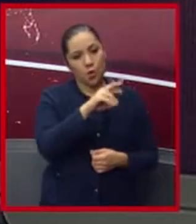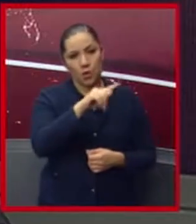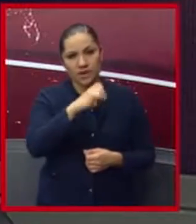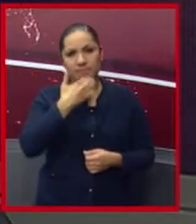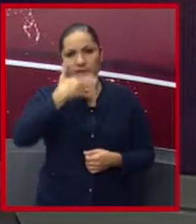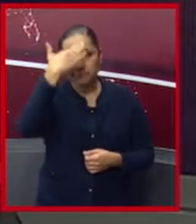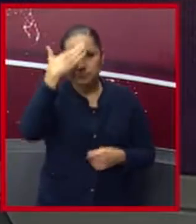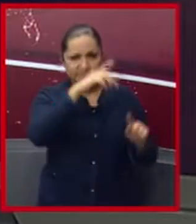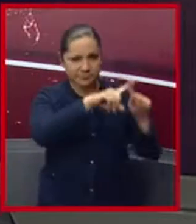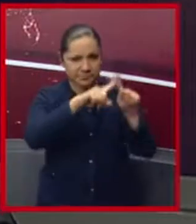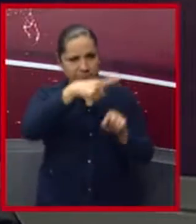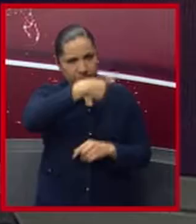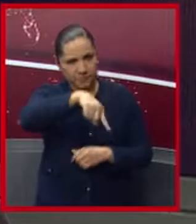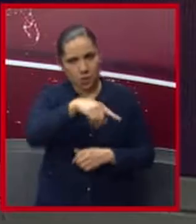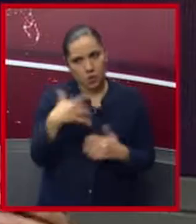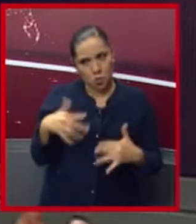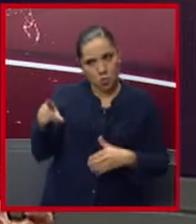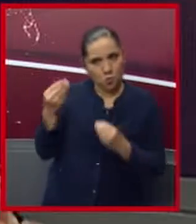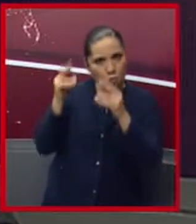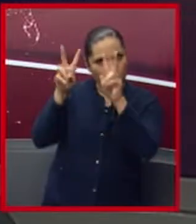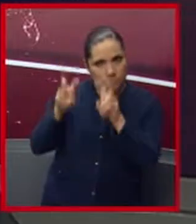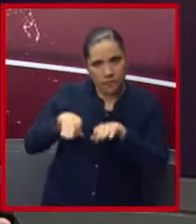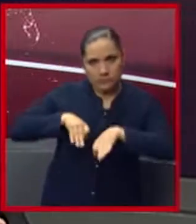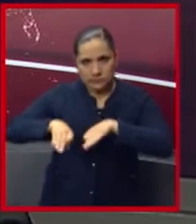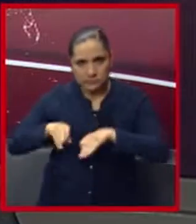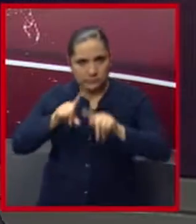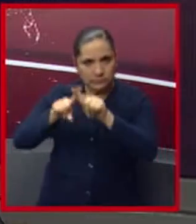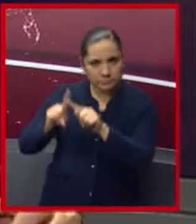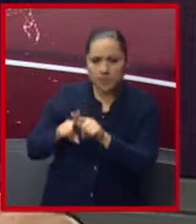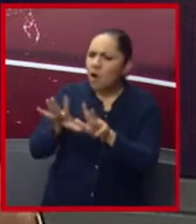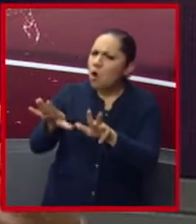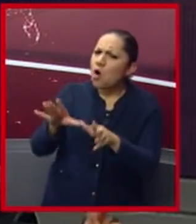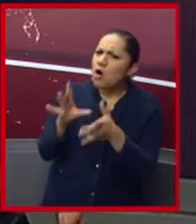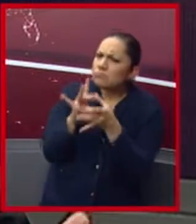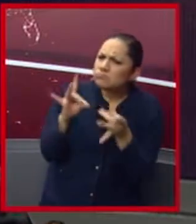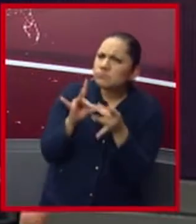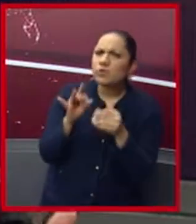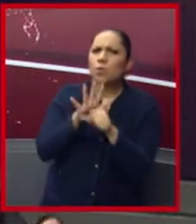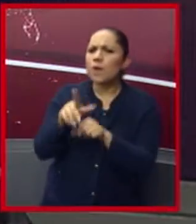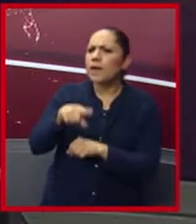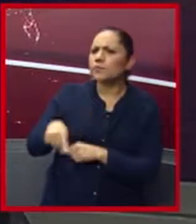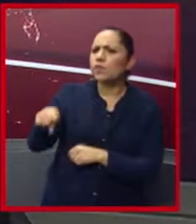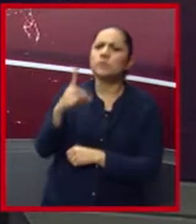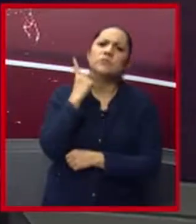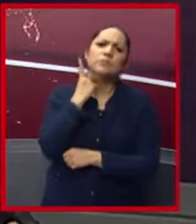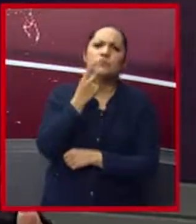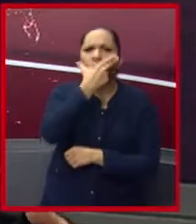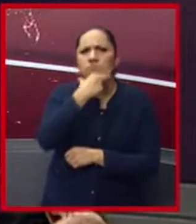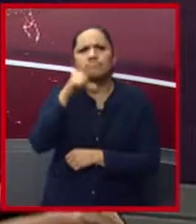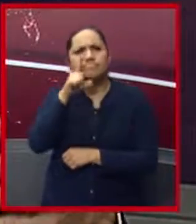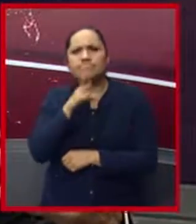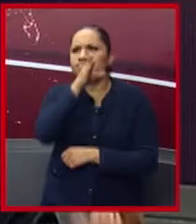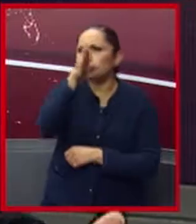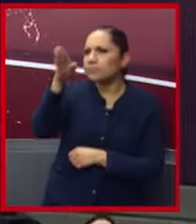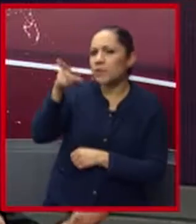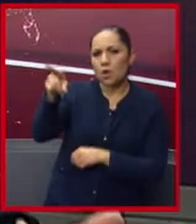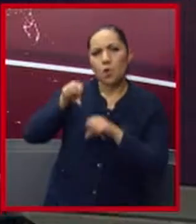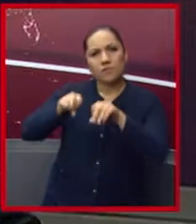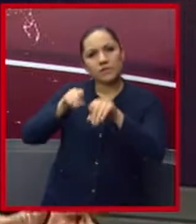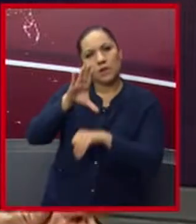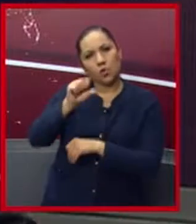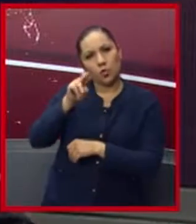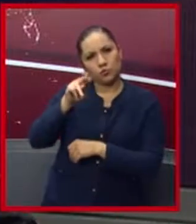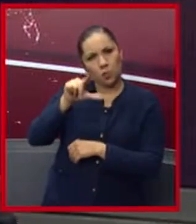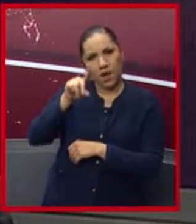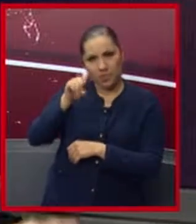intensa, pero amplíanos un poco más. ¿Cuál es el objetivo de nuestras y nuestros diputados de acercarse a los consulados? ¿Hay un apoyo ahí